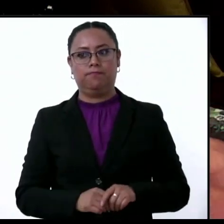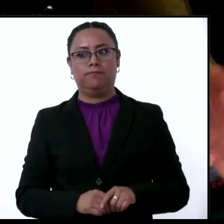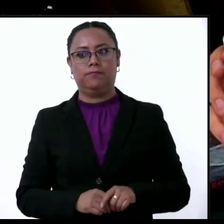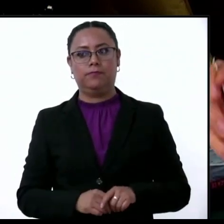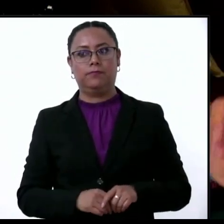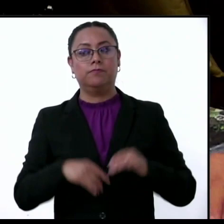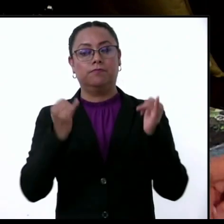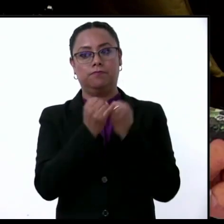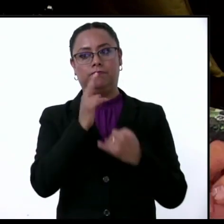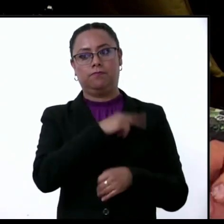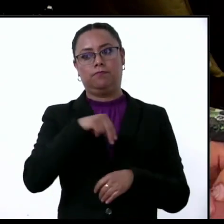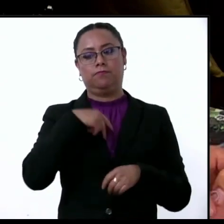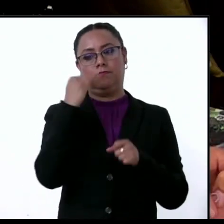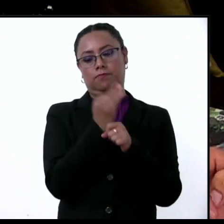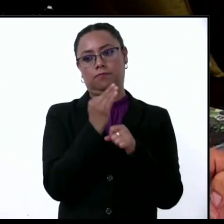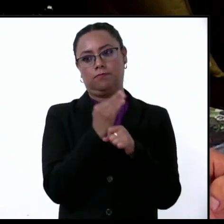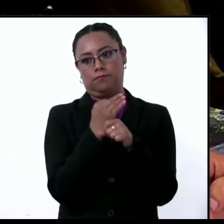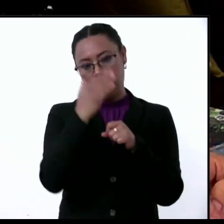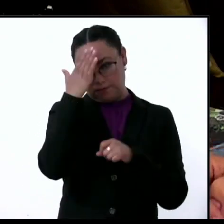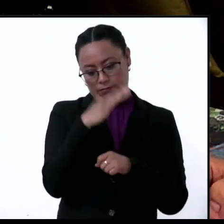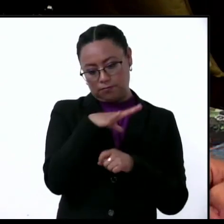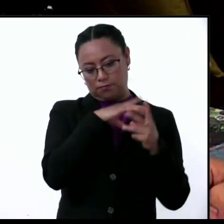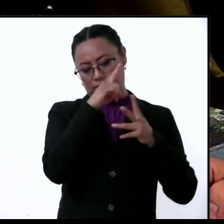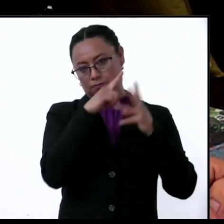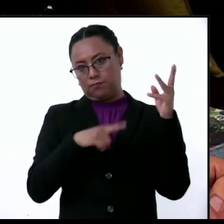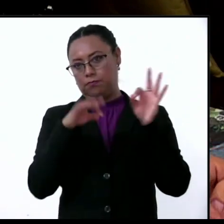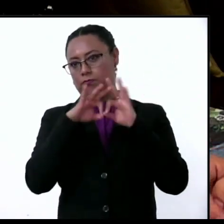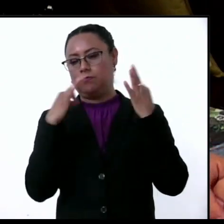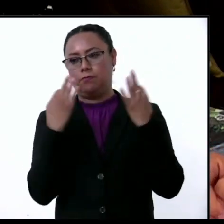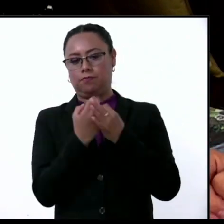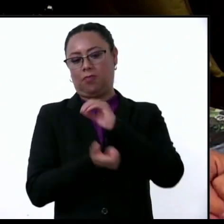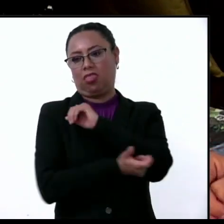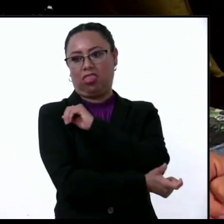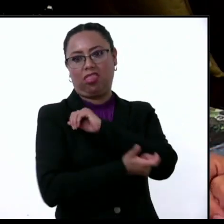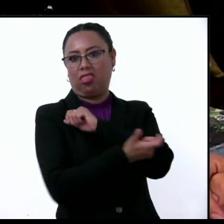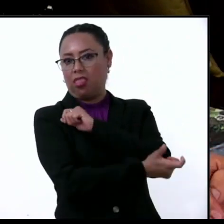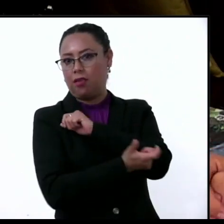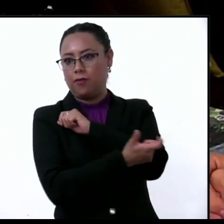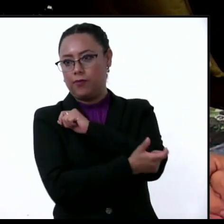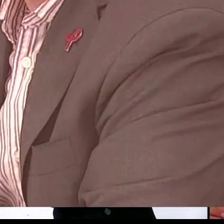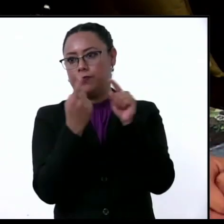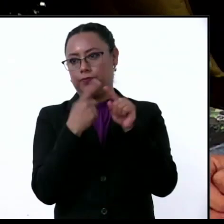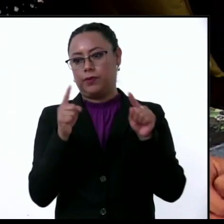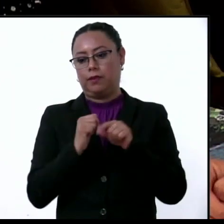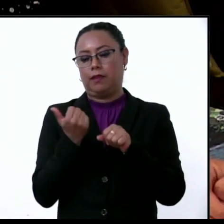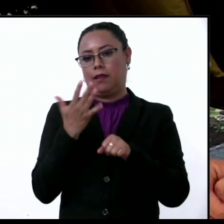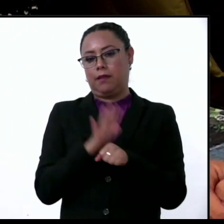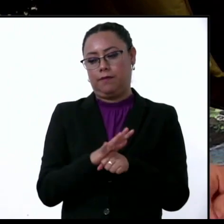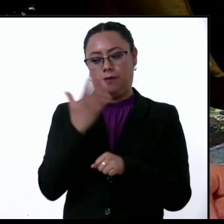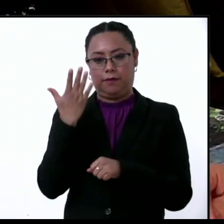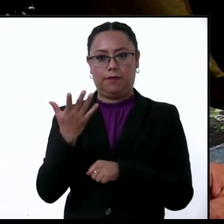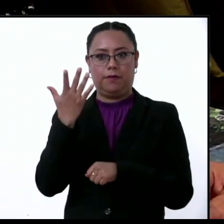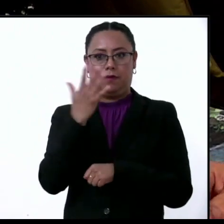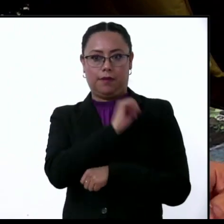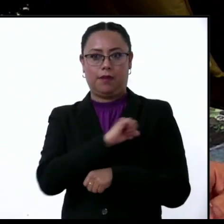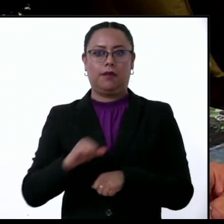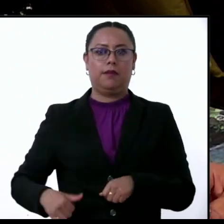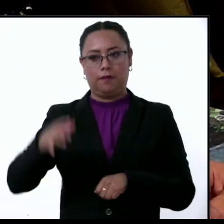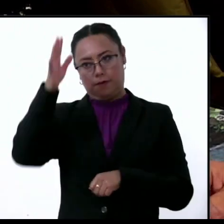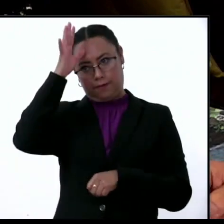además sabemos que hay múltiples formas de extorsión de parte de la administración de la Alcaldía